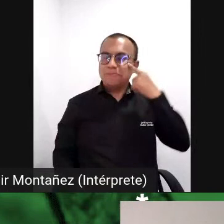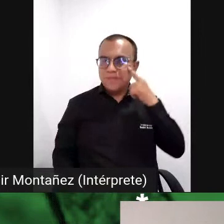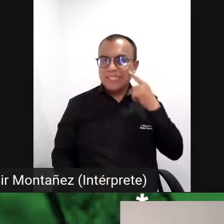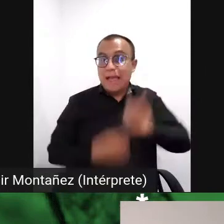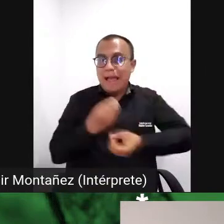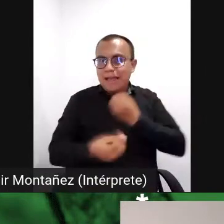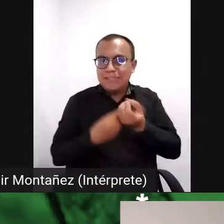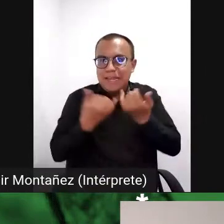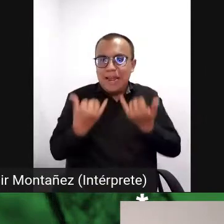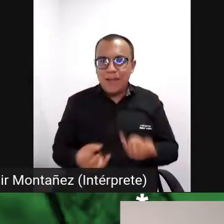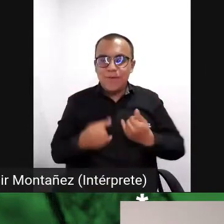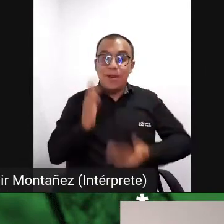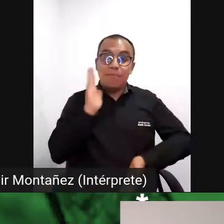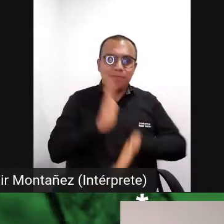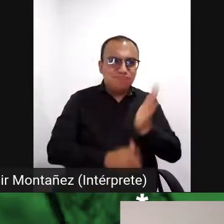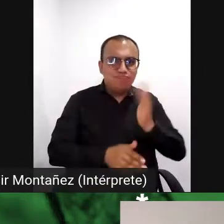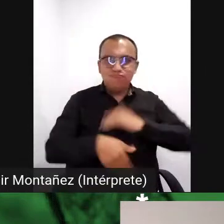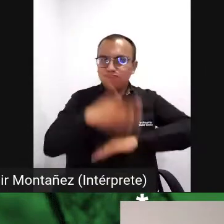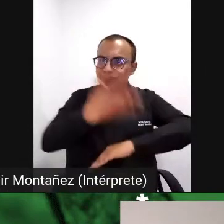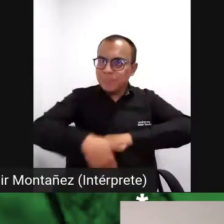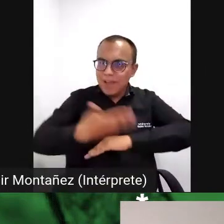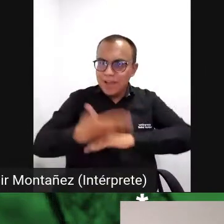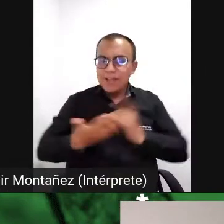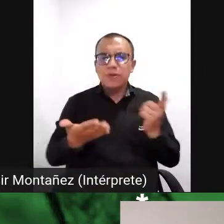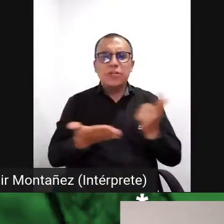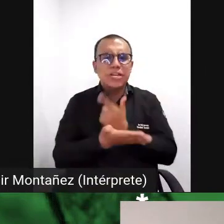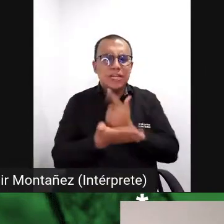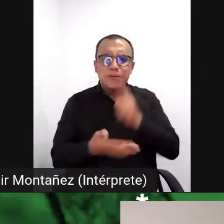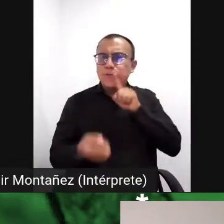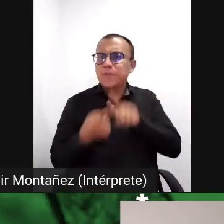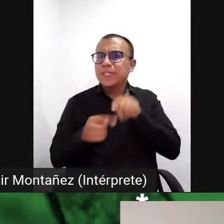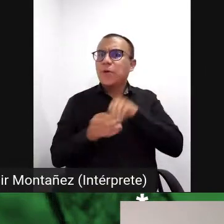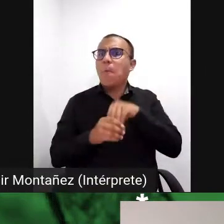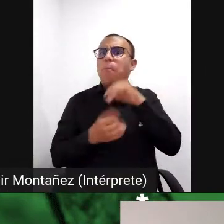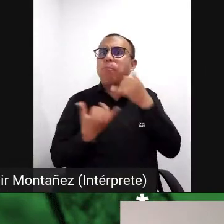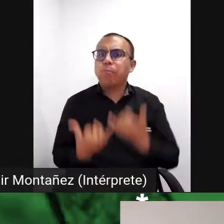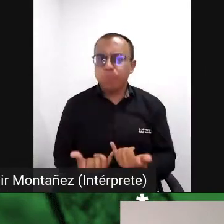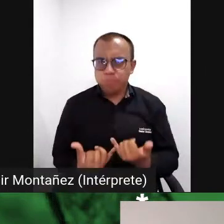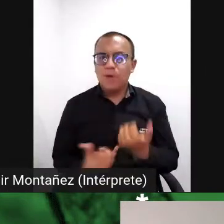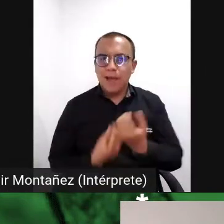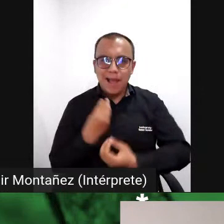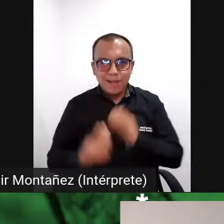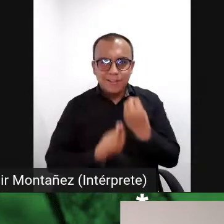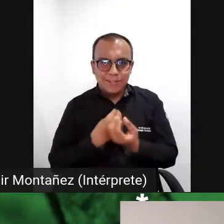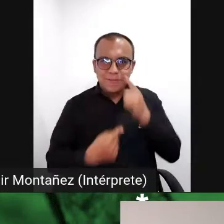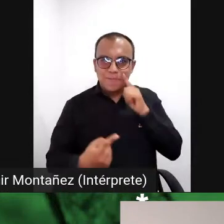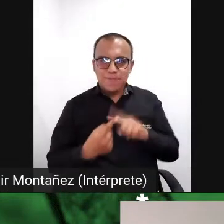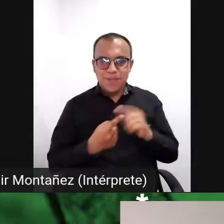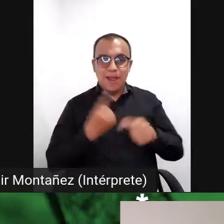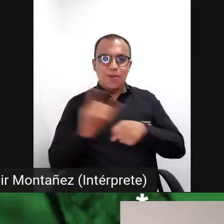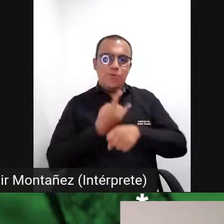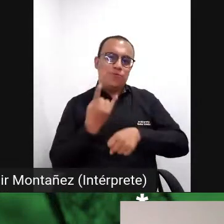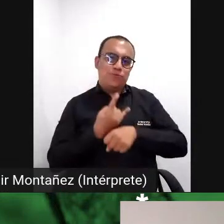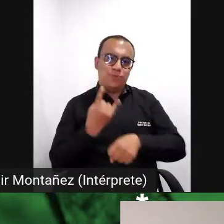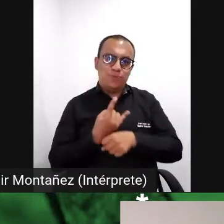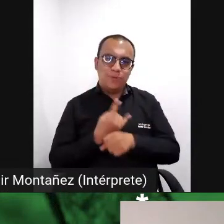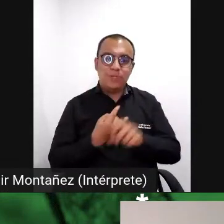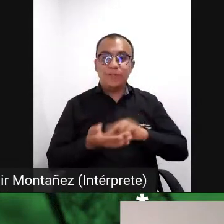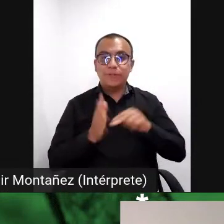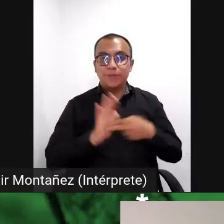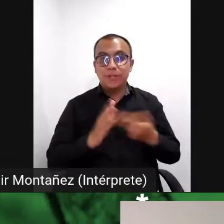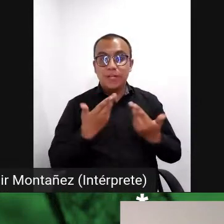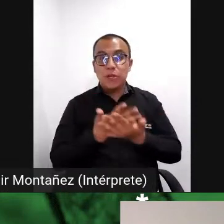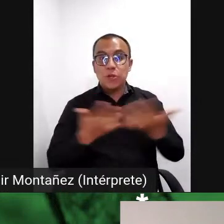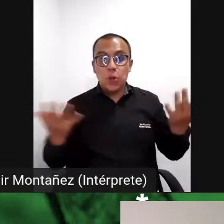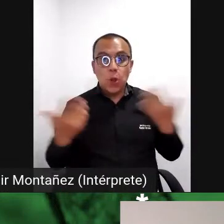calle, ¿no? Digamos, son unas publicaciones que estaban pensadas para ser usadas, ¿no? No solo para tenerlas ahí atrás